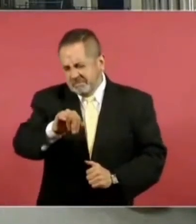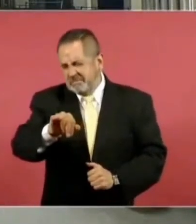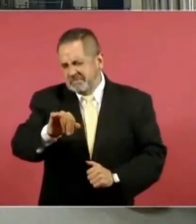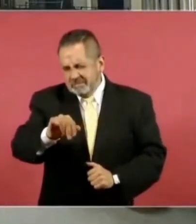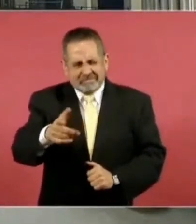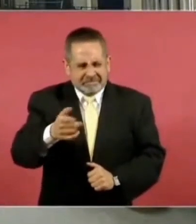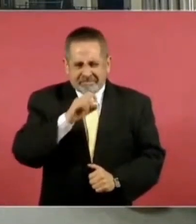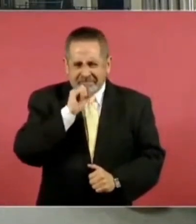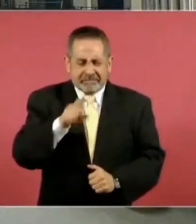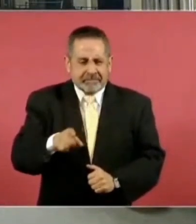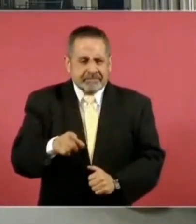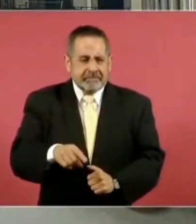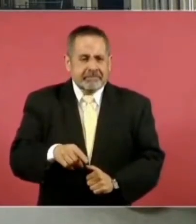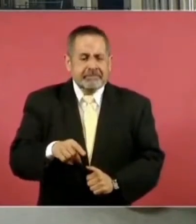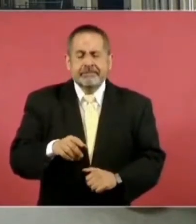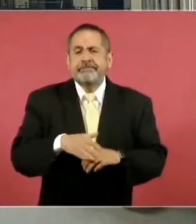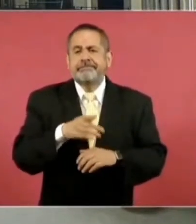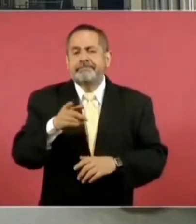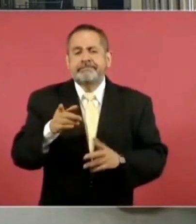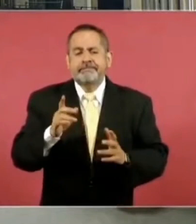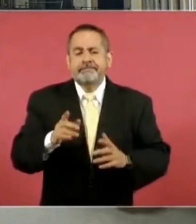Sí, pero porque fue muy,